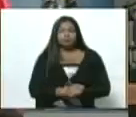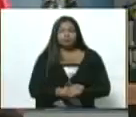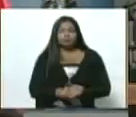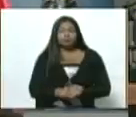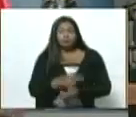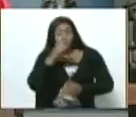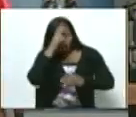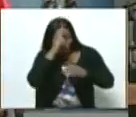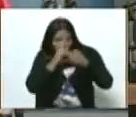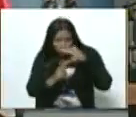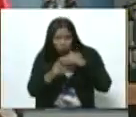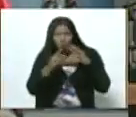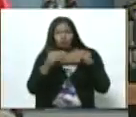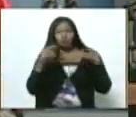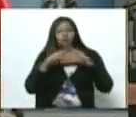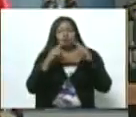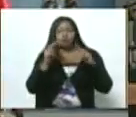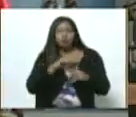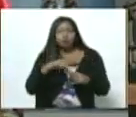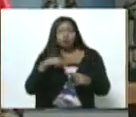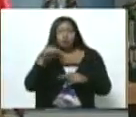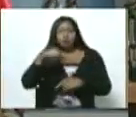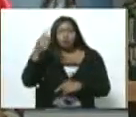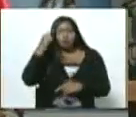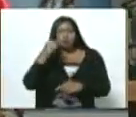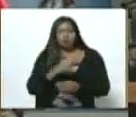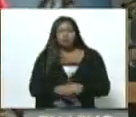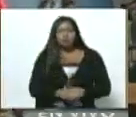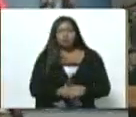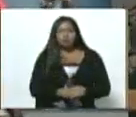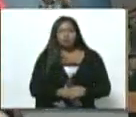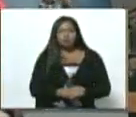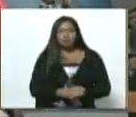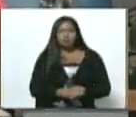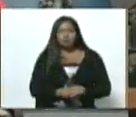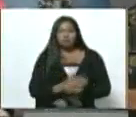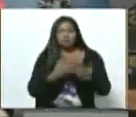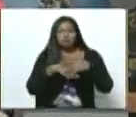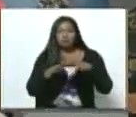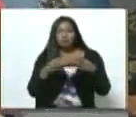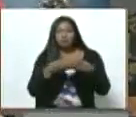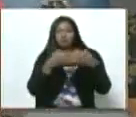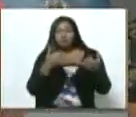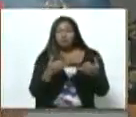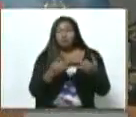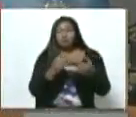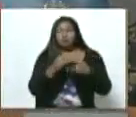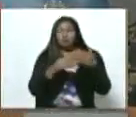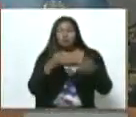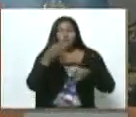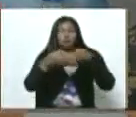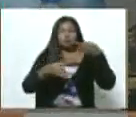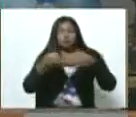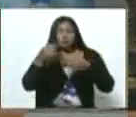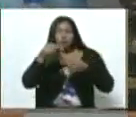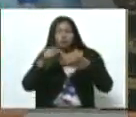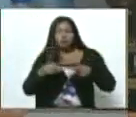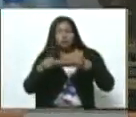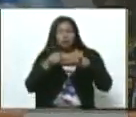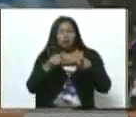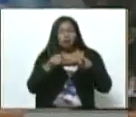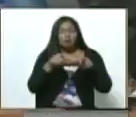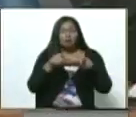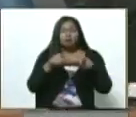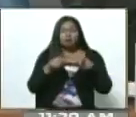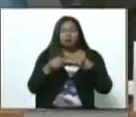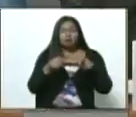inmenso honor de encontrarnos el día de hoy los integrantes del Comité de Postulaciones Judiciales acá en la sede de